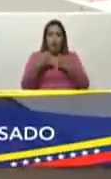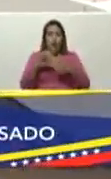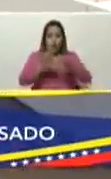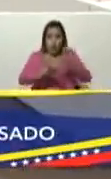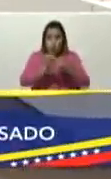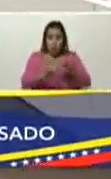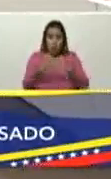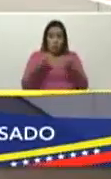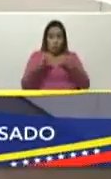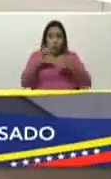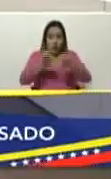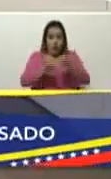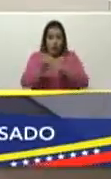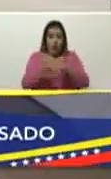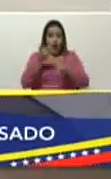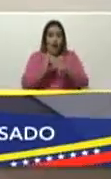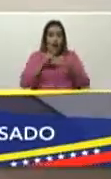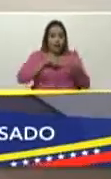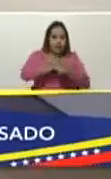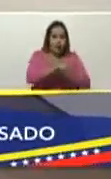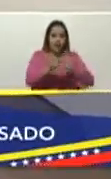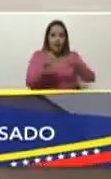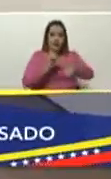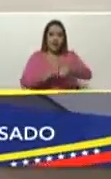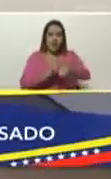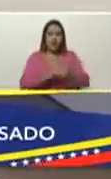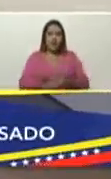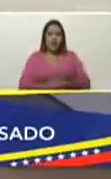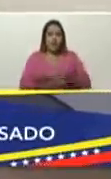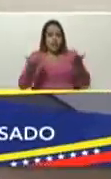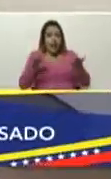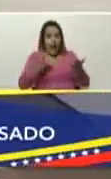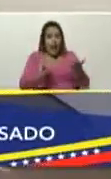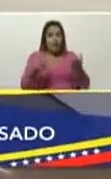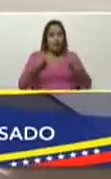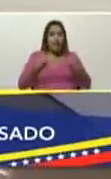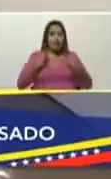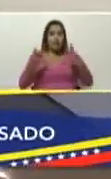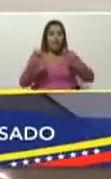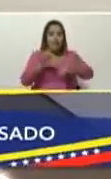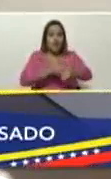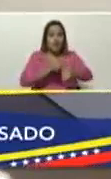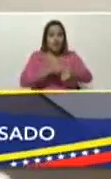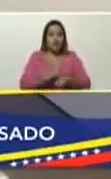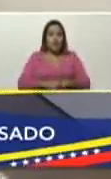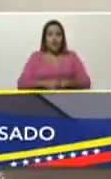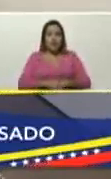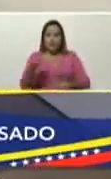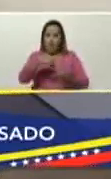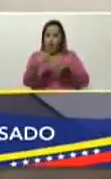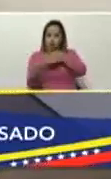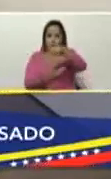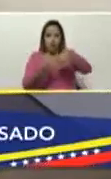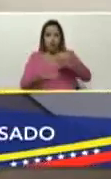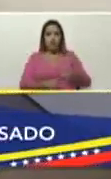de renovarse, ha entrado en una nueva época. Ya estamos viviendo una nueva época en la revolución,